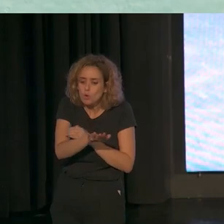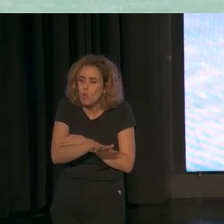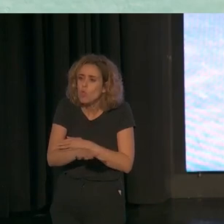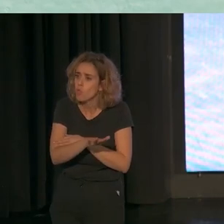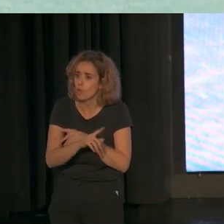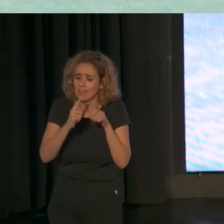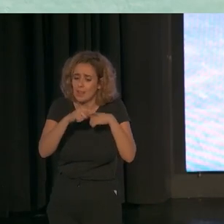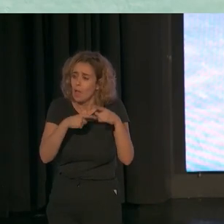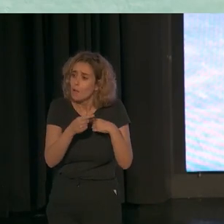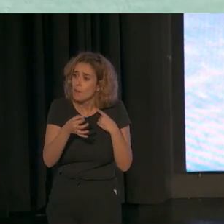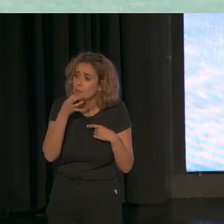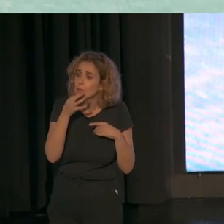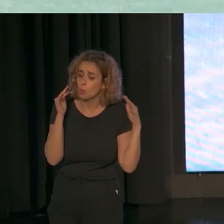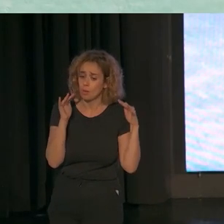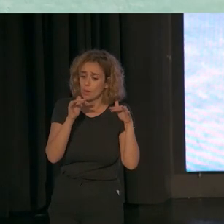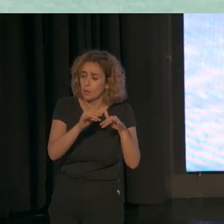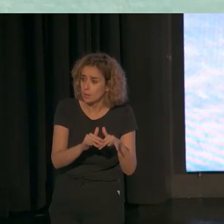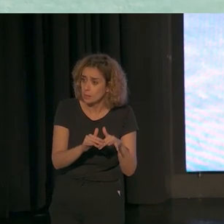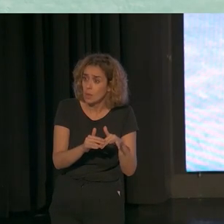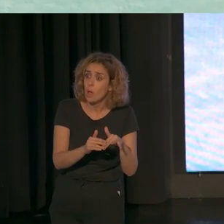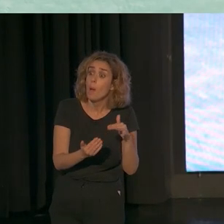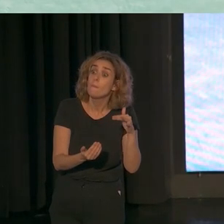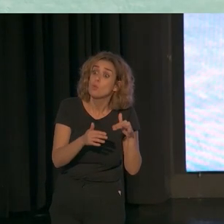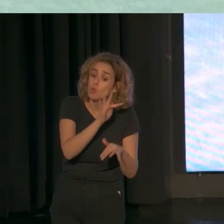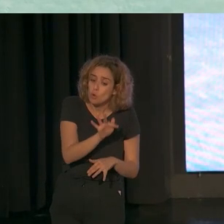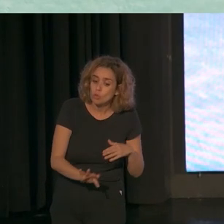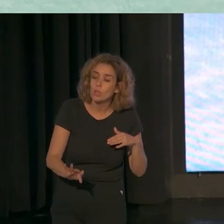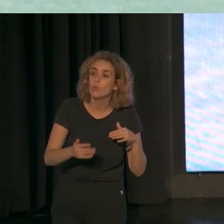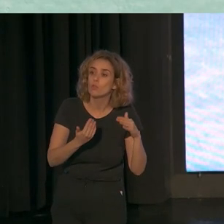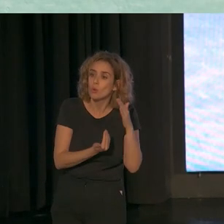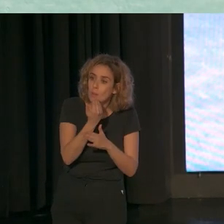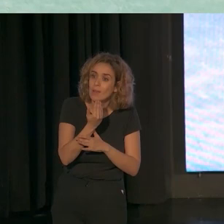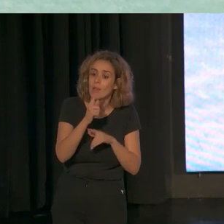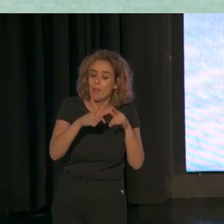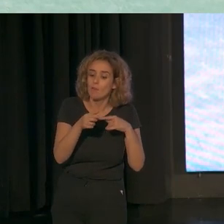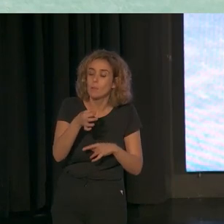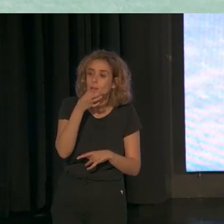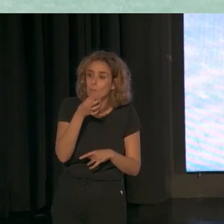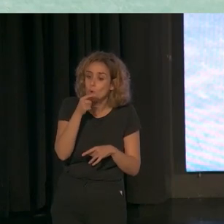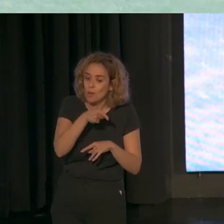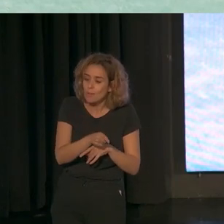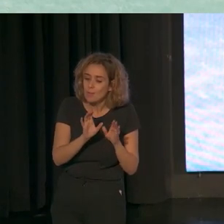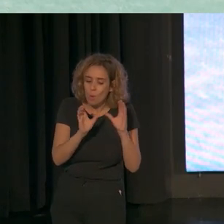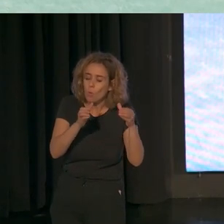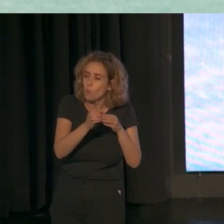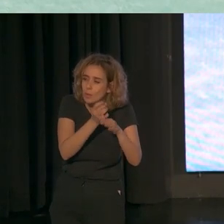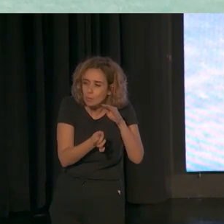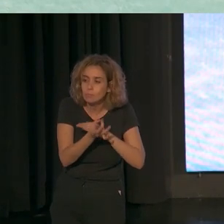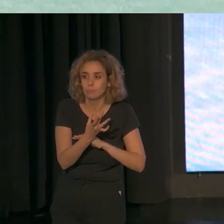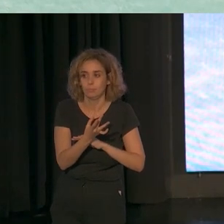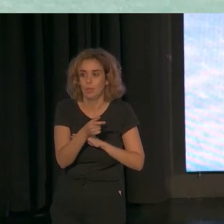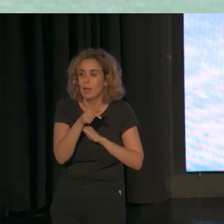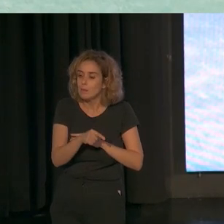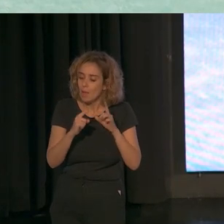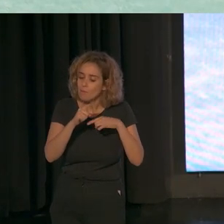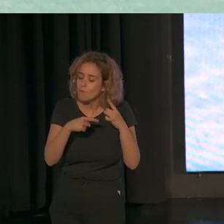reunían las familias por la tarde los niños por la mañana las familias por la tarde y se creaba comunidad No Y ahí a las